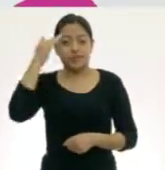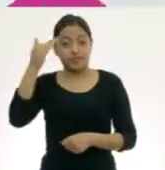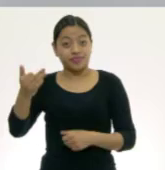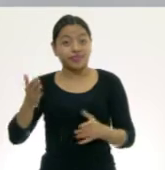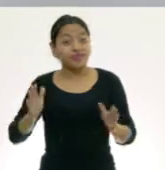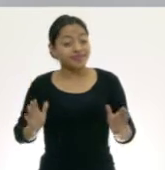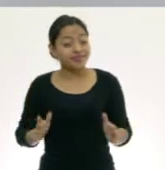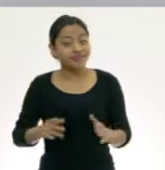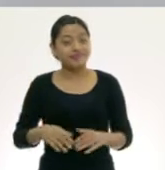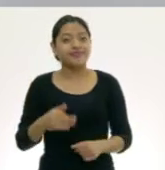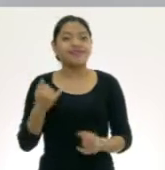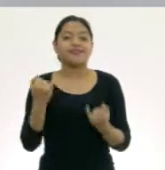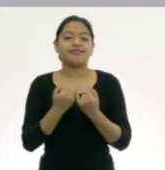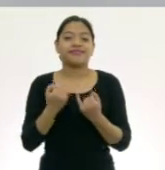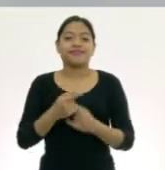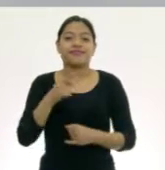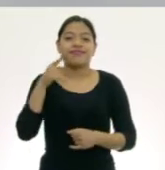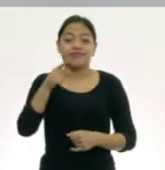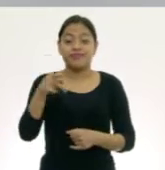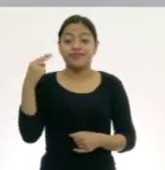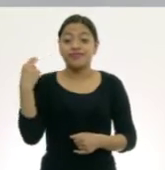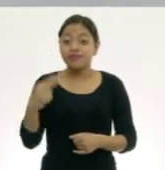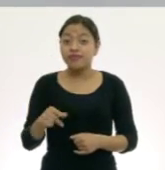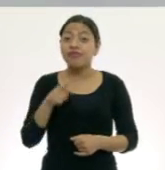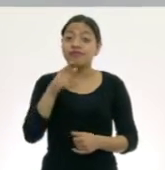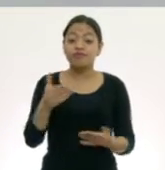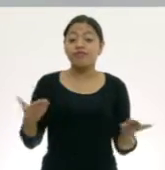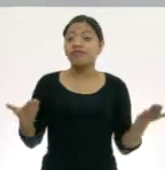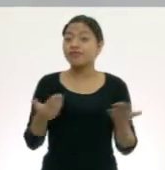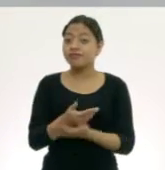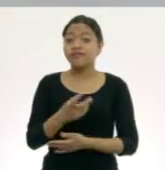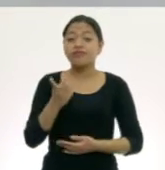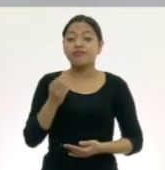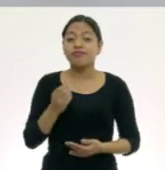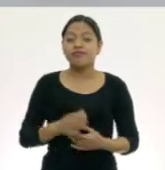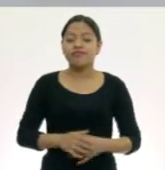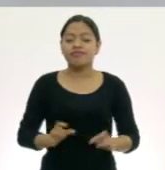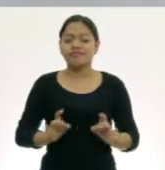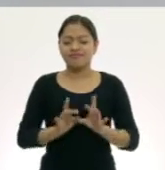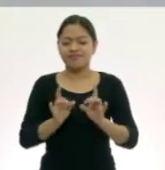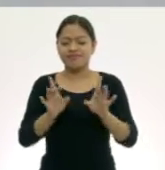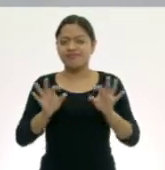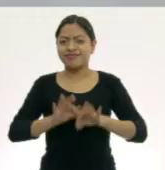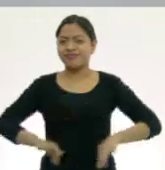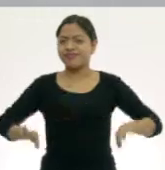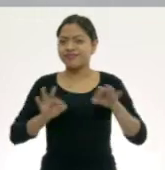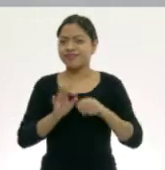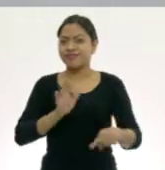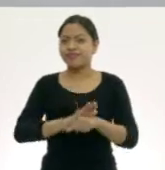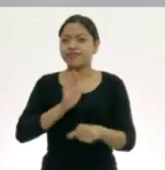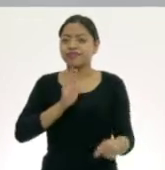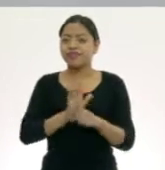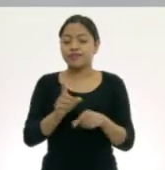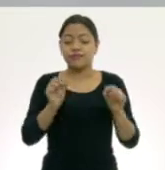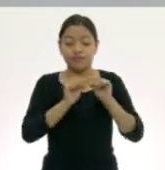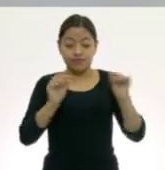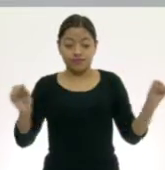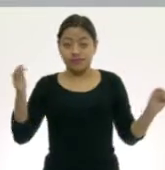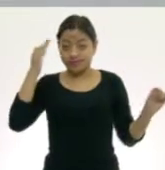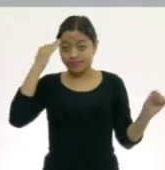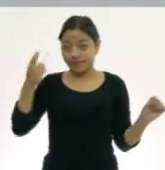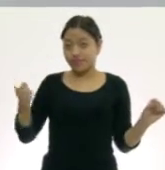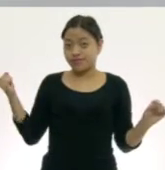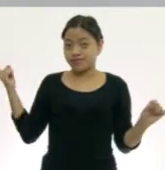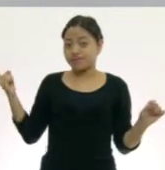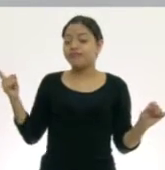que presentarnos también, ¿no? Nuestro nombre, dónde nacimos. ¿Cuáles son los hechos más relevantes? También tu línea del tiempo te va a ayudar a detectar